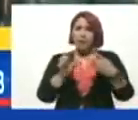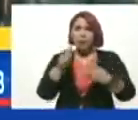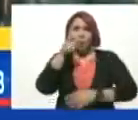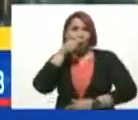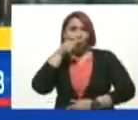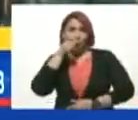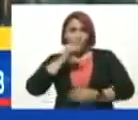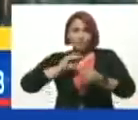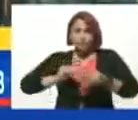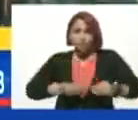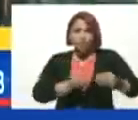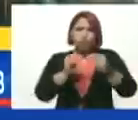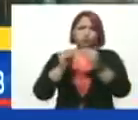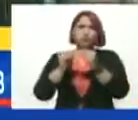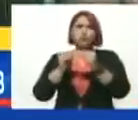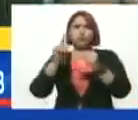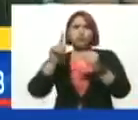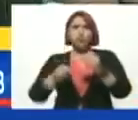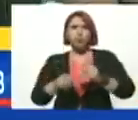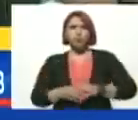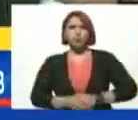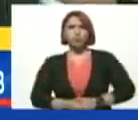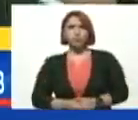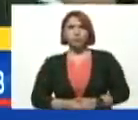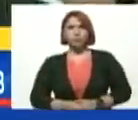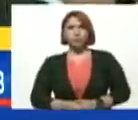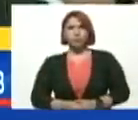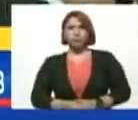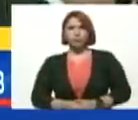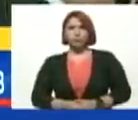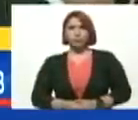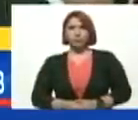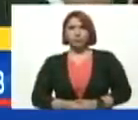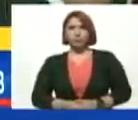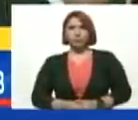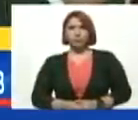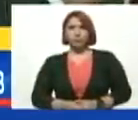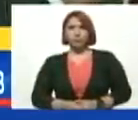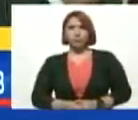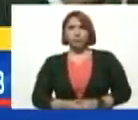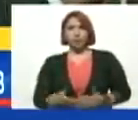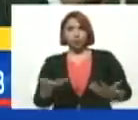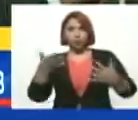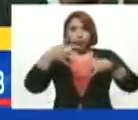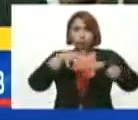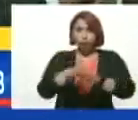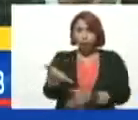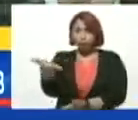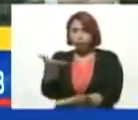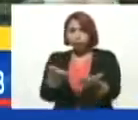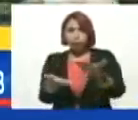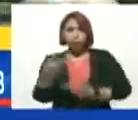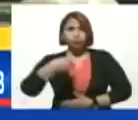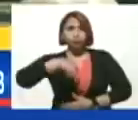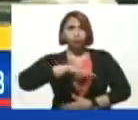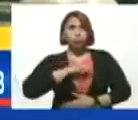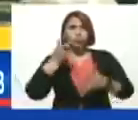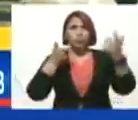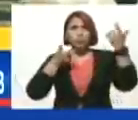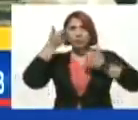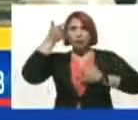¿Cuánto construyó él y contribuyó con nuestro comandante Hugo